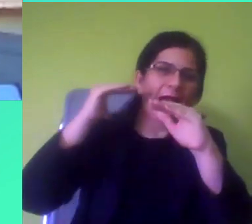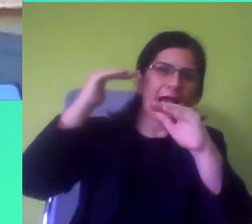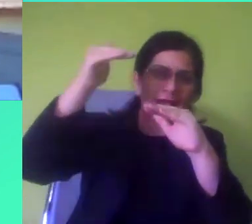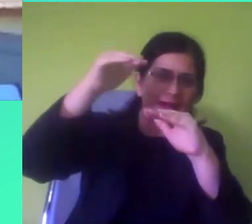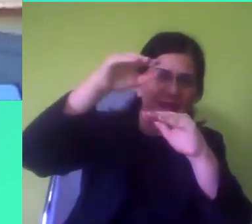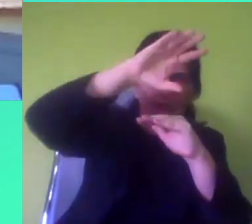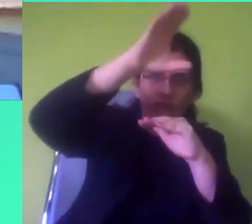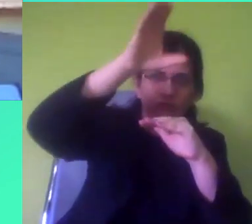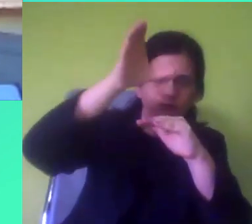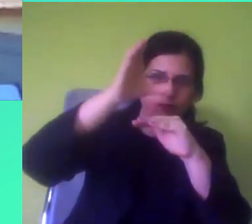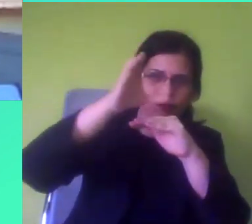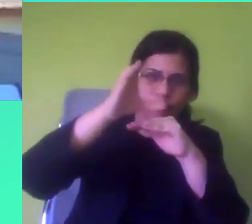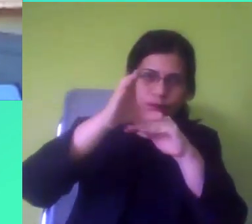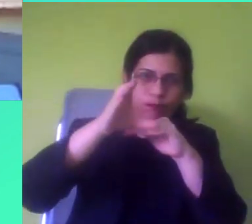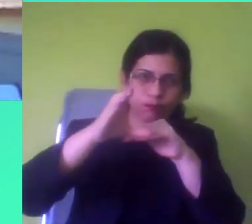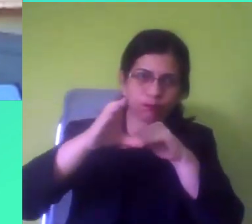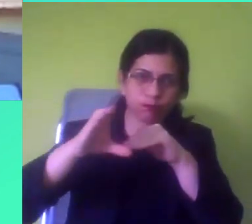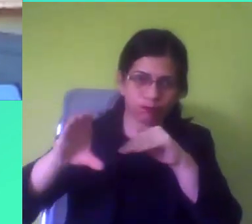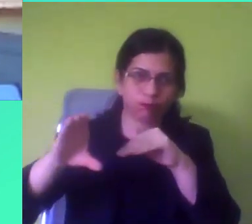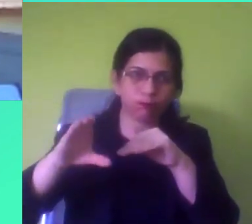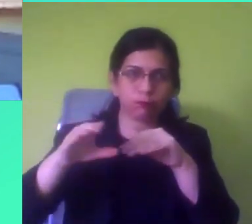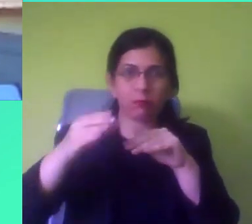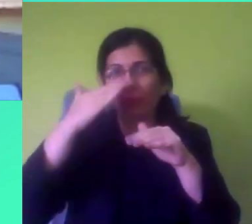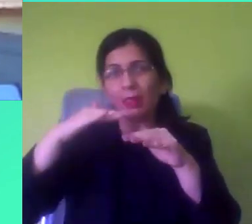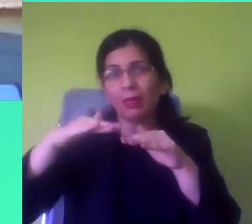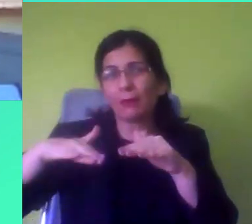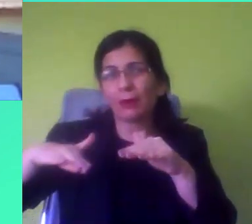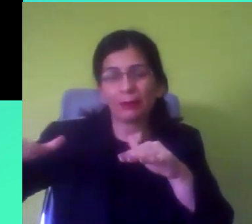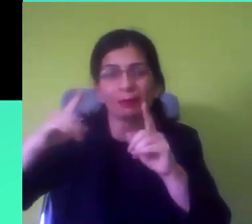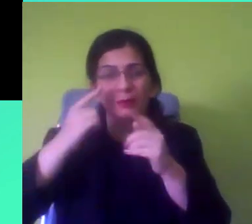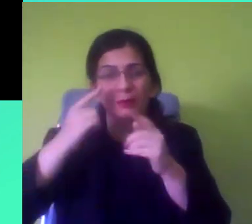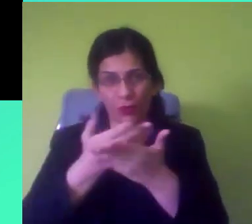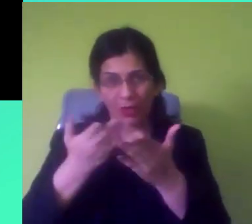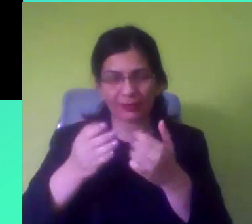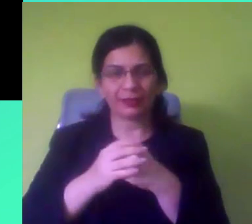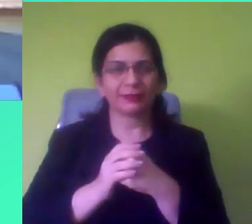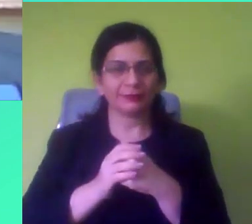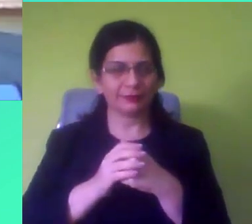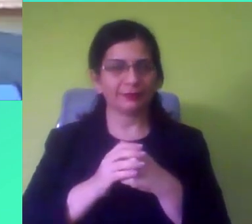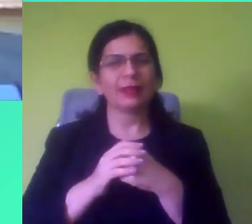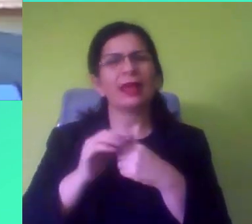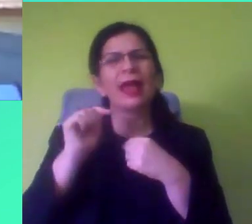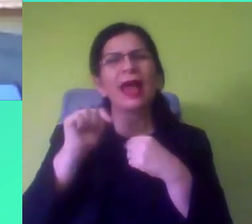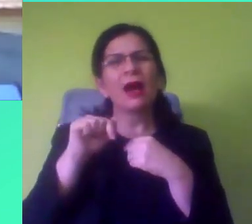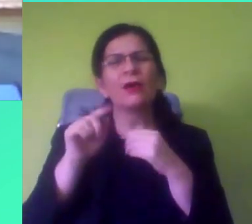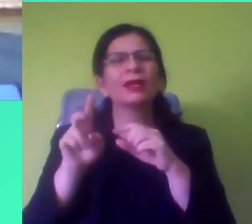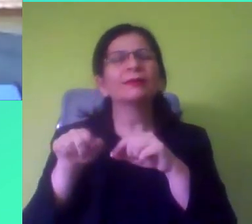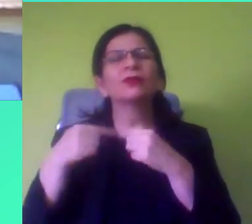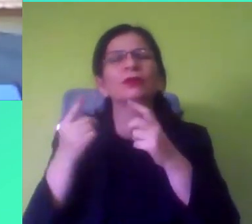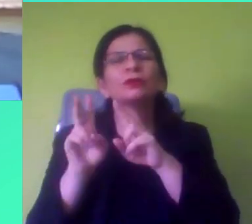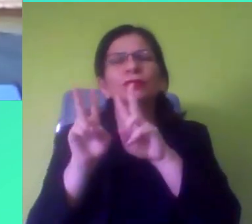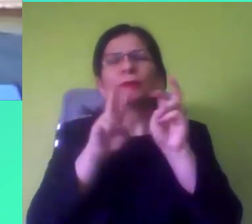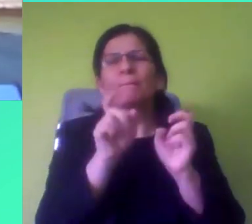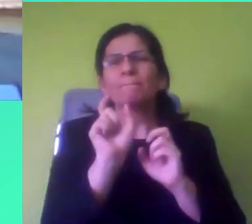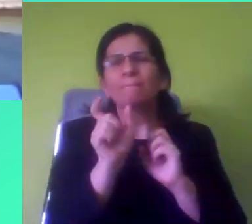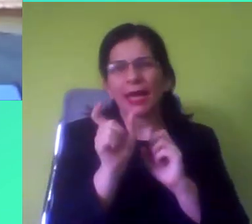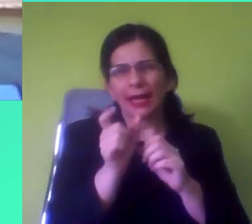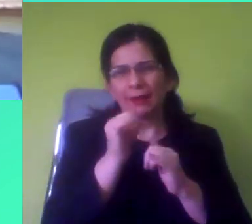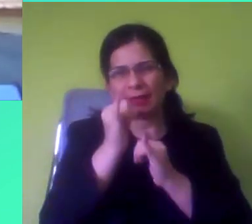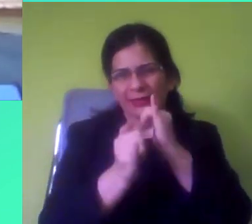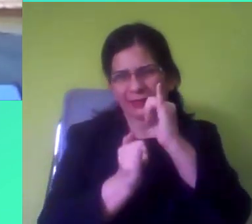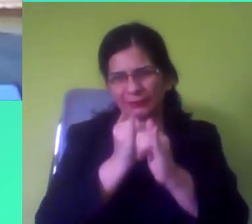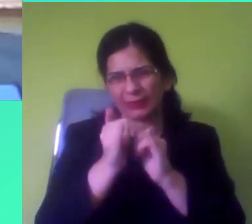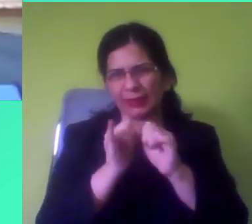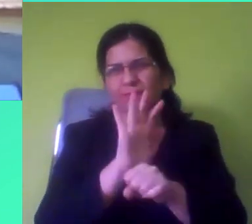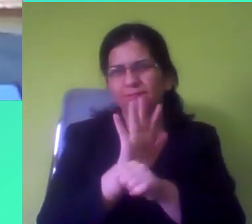del glaciar y en el resto hay hielo glacial. Ahora vamos a hablar de un concepto que está